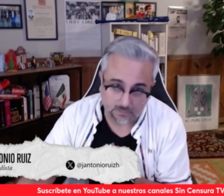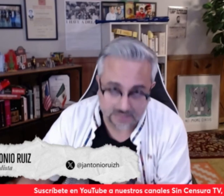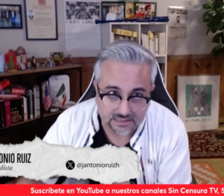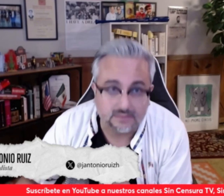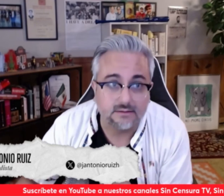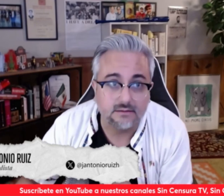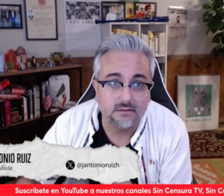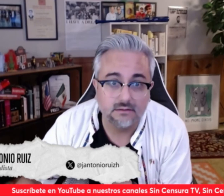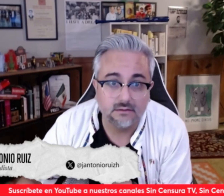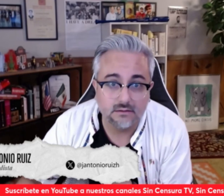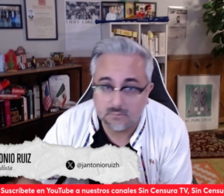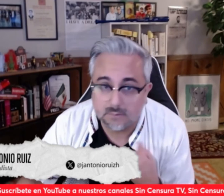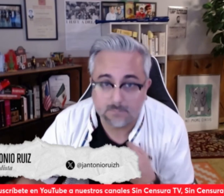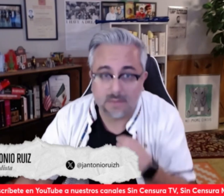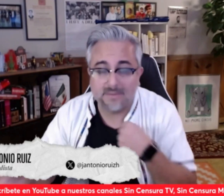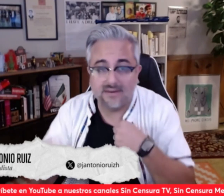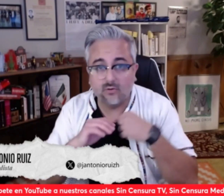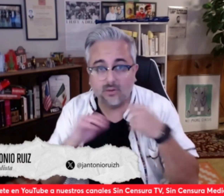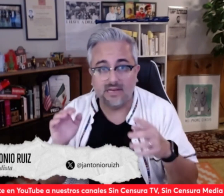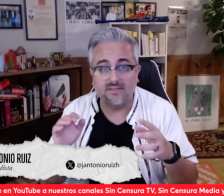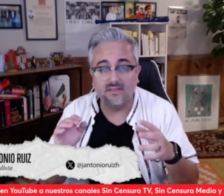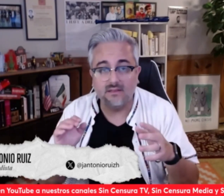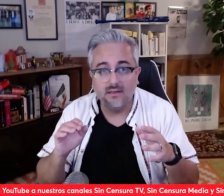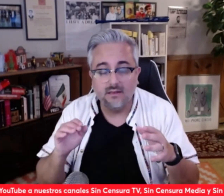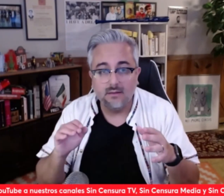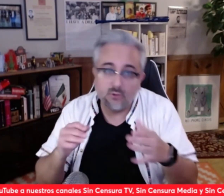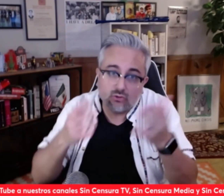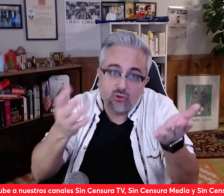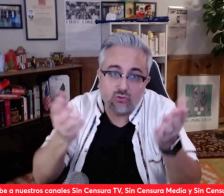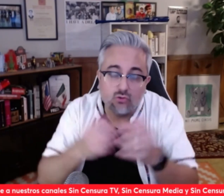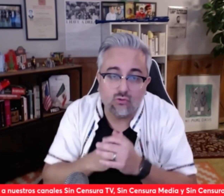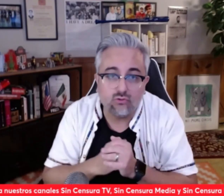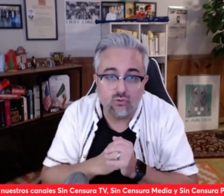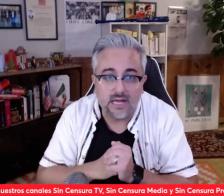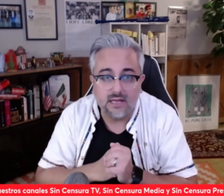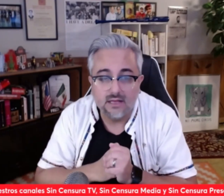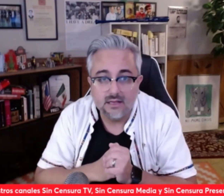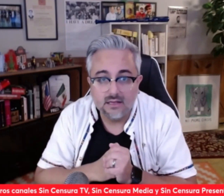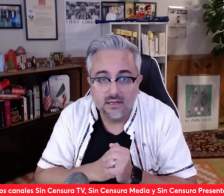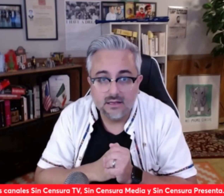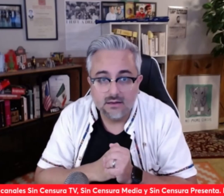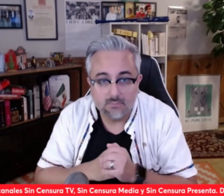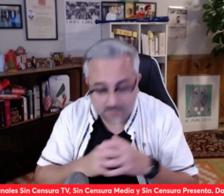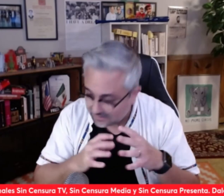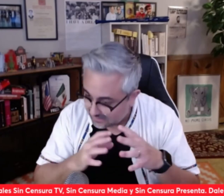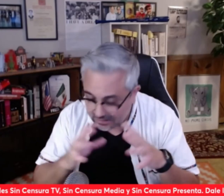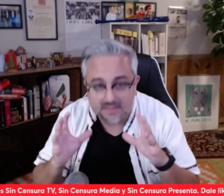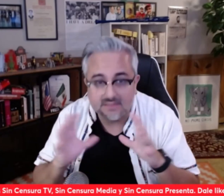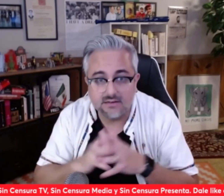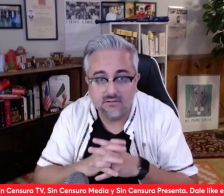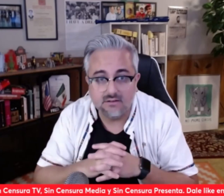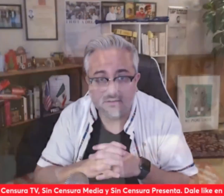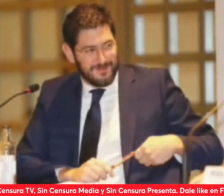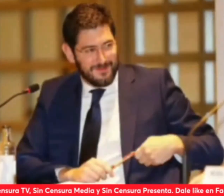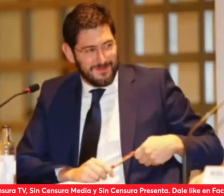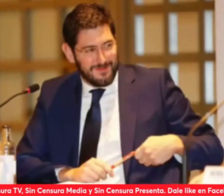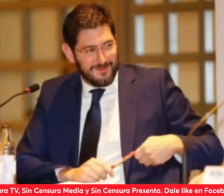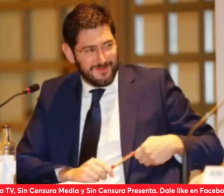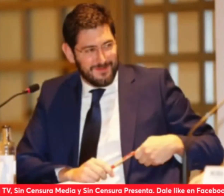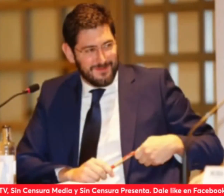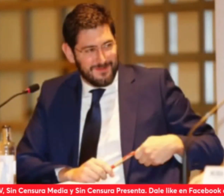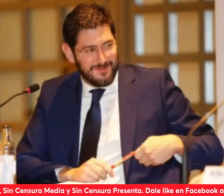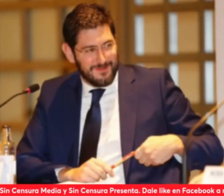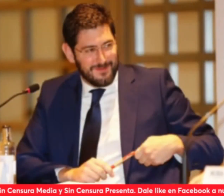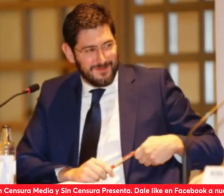parece horripilante. A mí me parece horripilante, pero eso lo hizo su cultura. Verdaderamente, ¿no?